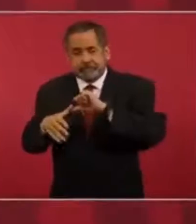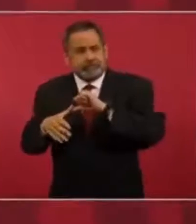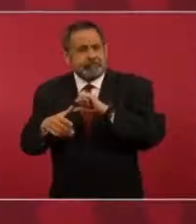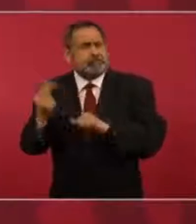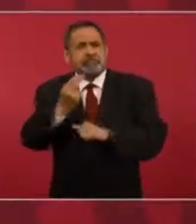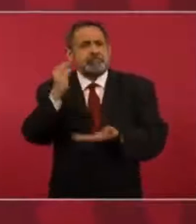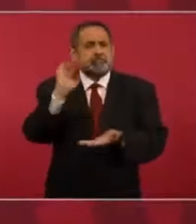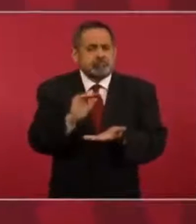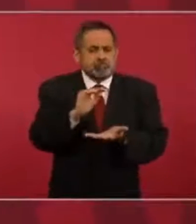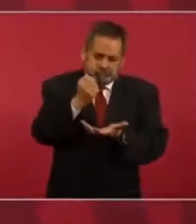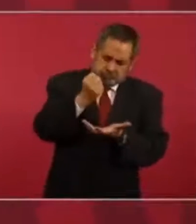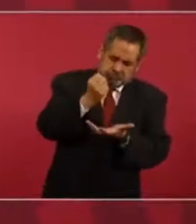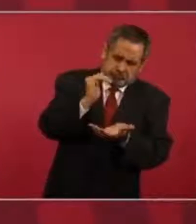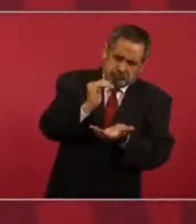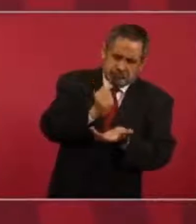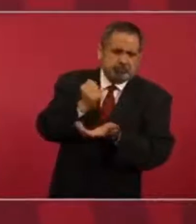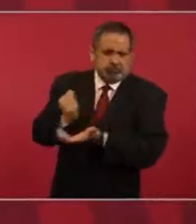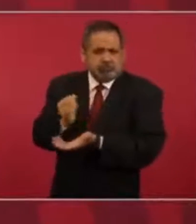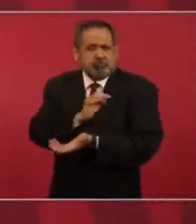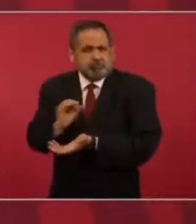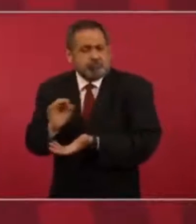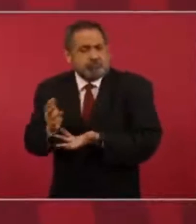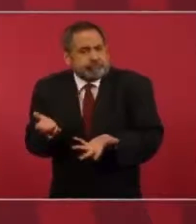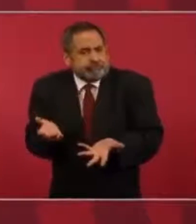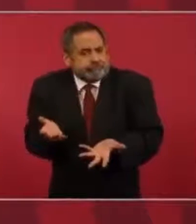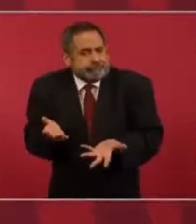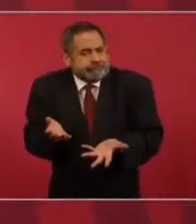de los países de Centroamérica.